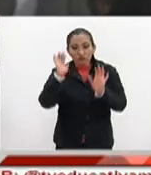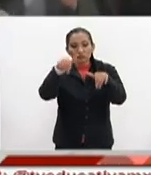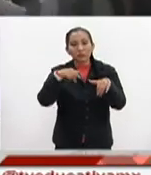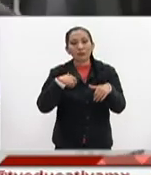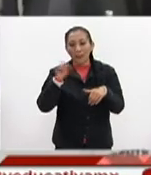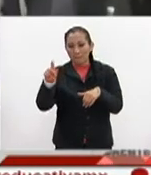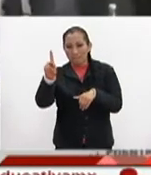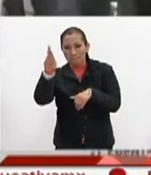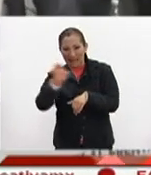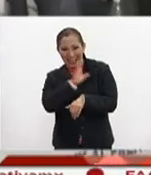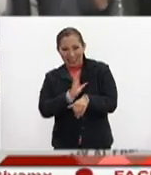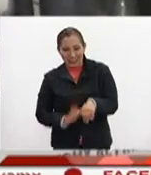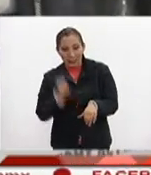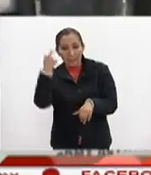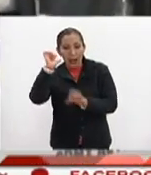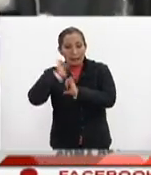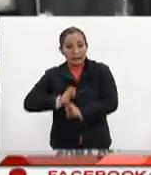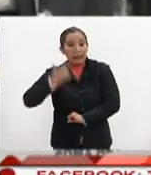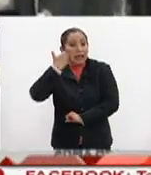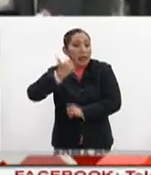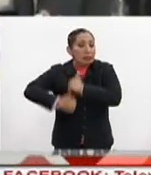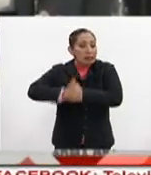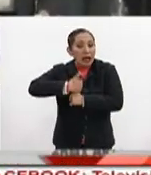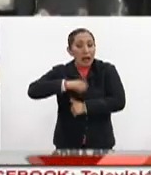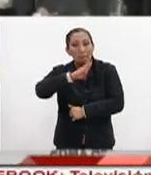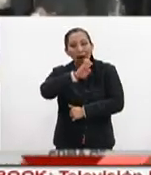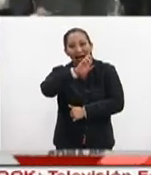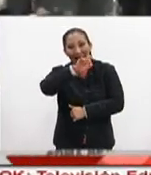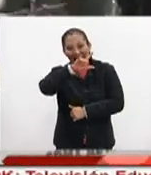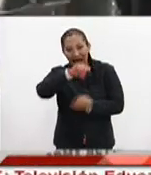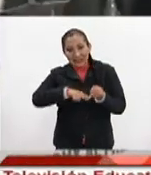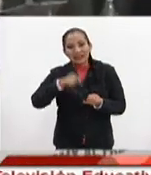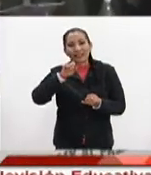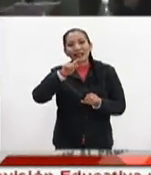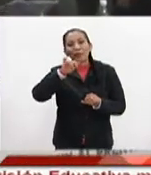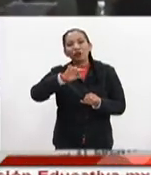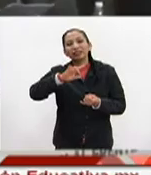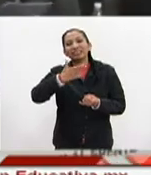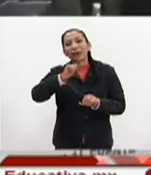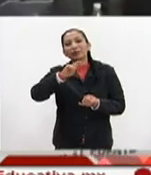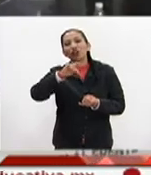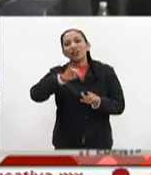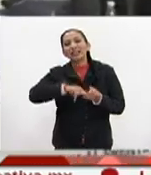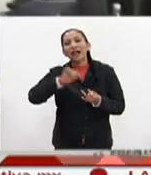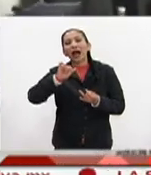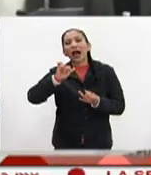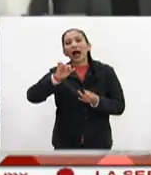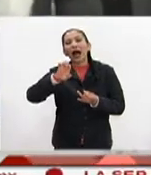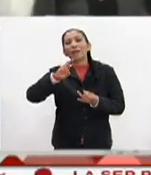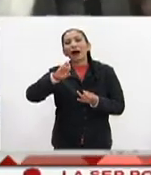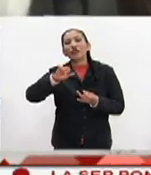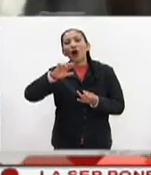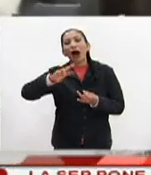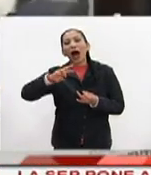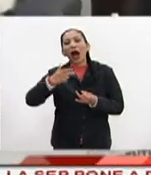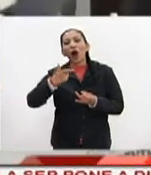los 3 precandidatos del frente a la jefatura de gobierno, Alejandra Barrales, Salmón Chertorivsky y Armando Agüed,